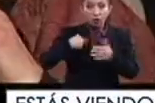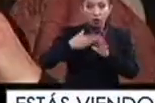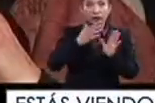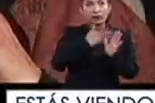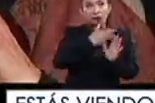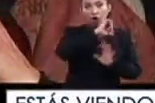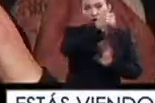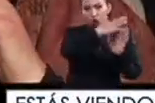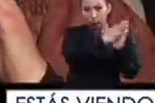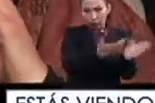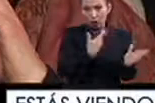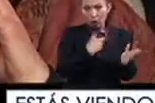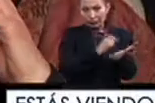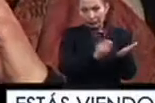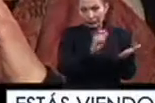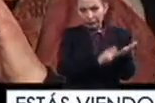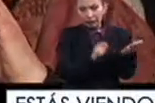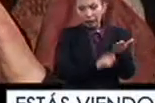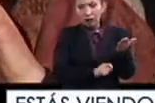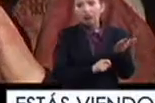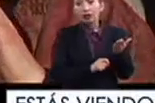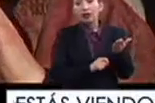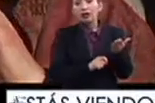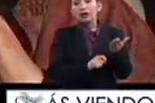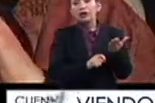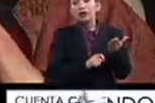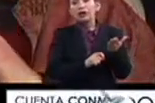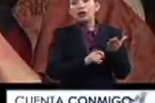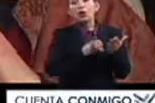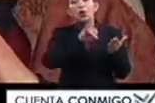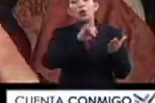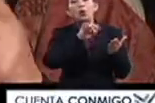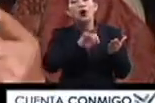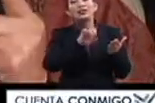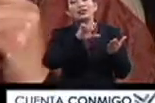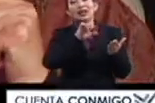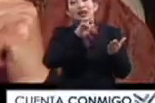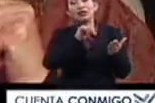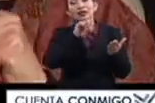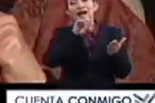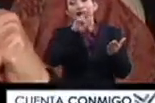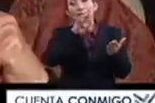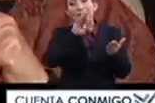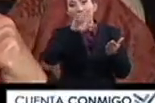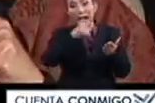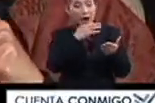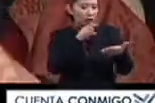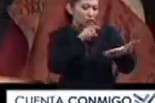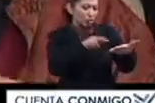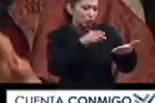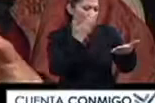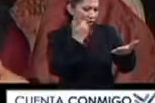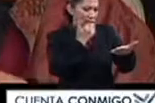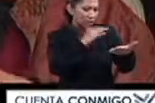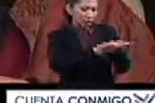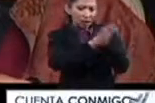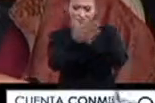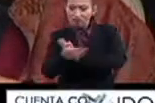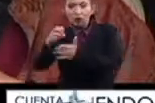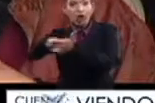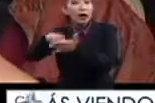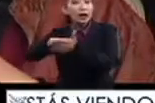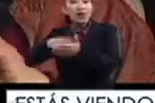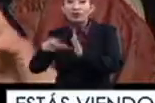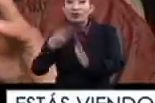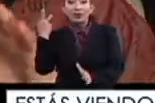escribí sobre Calderón de la Barca. Entonces lo estoy trabajando en limpio y lo voy a rehacer y lo voy a